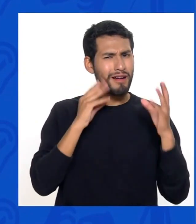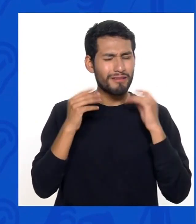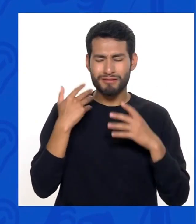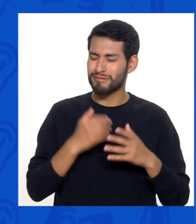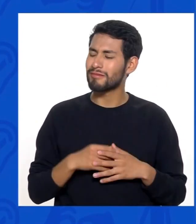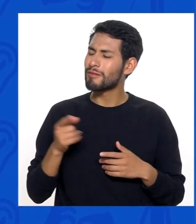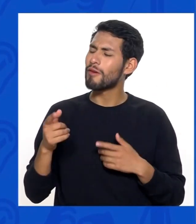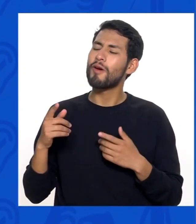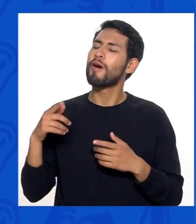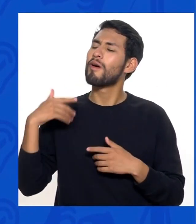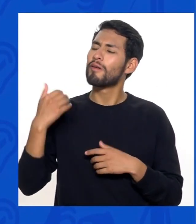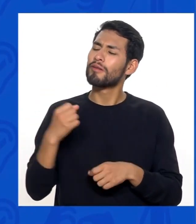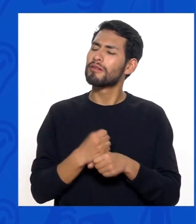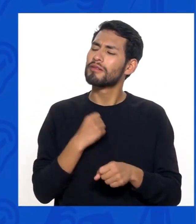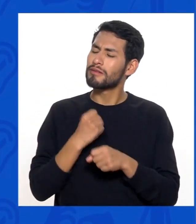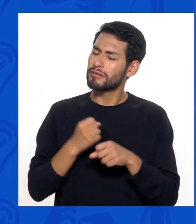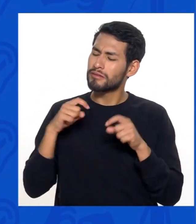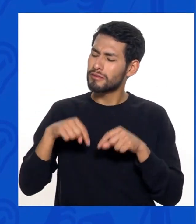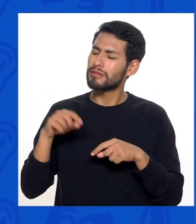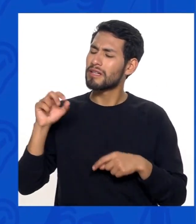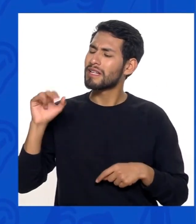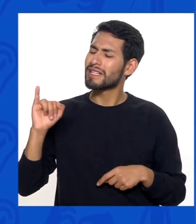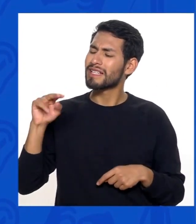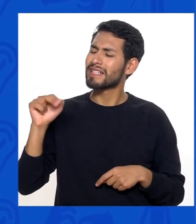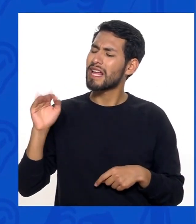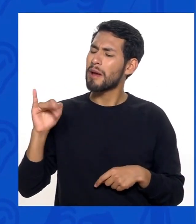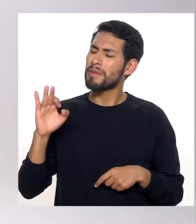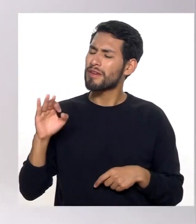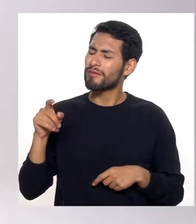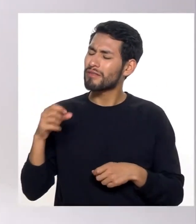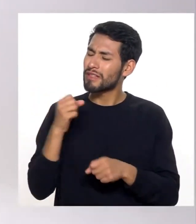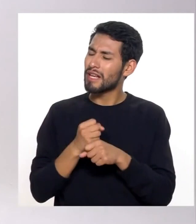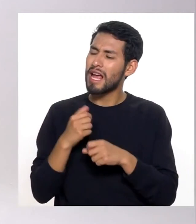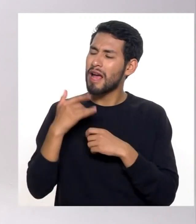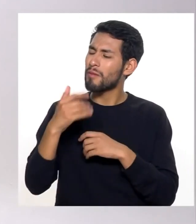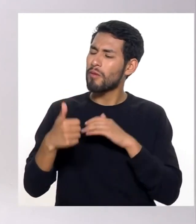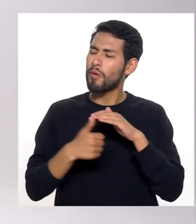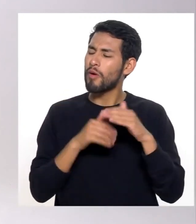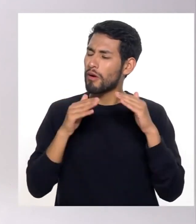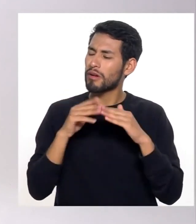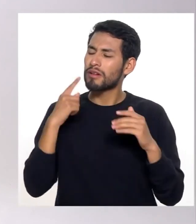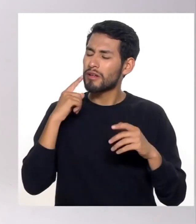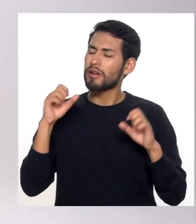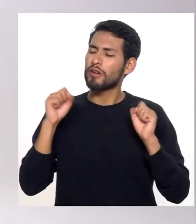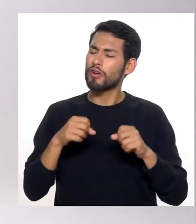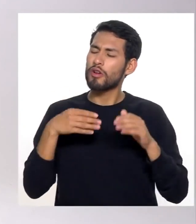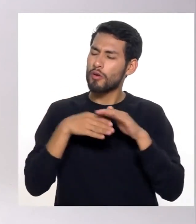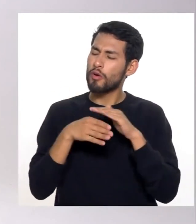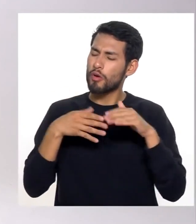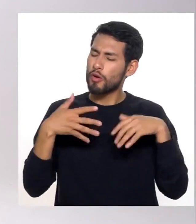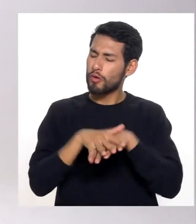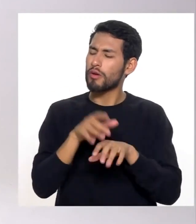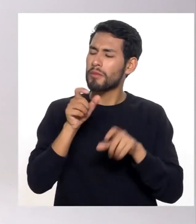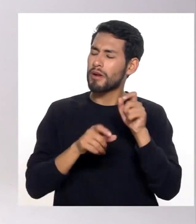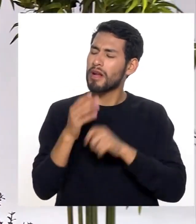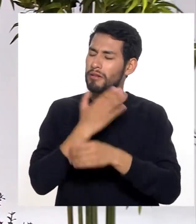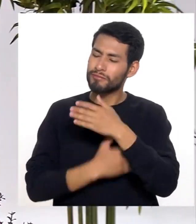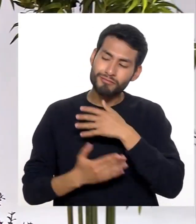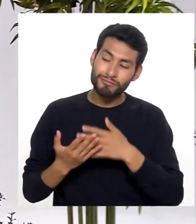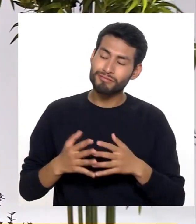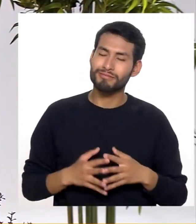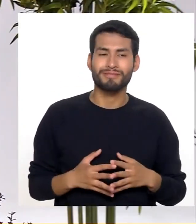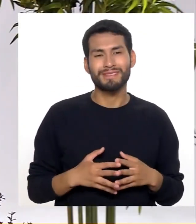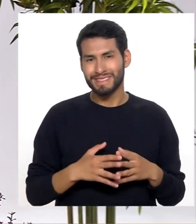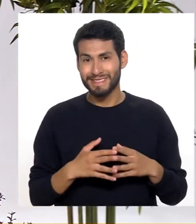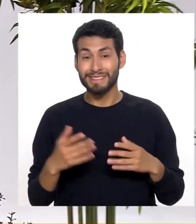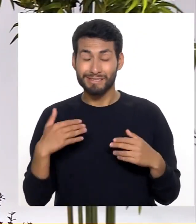experiencia. ¿Y cuál es el trabajo que está realizando el INAVIF ahora con esta inclusión de las personas con discapacidad?